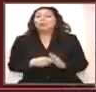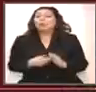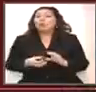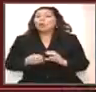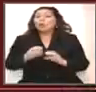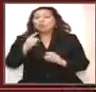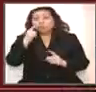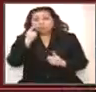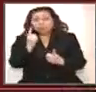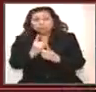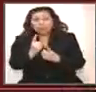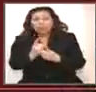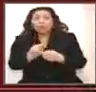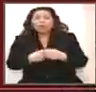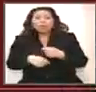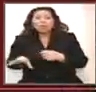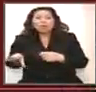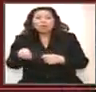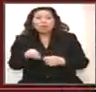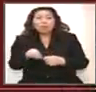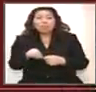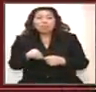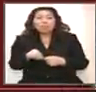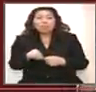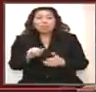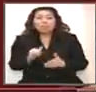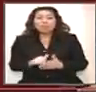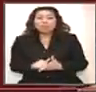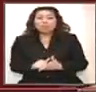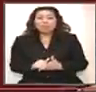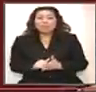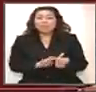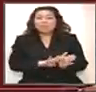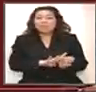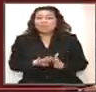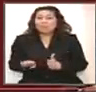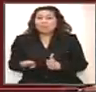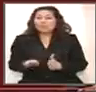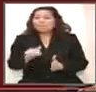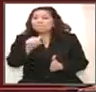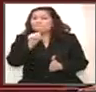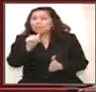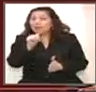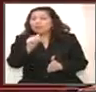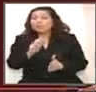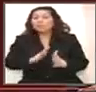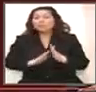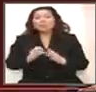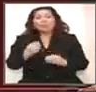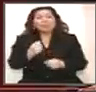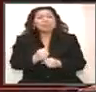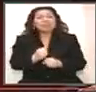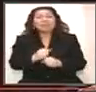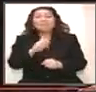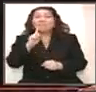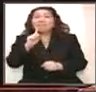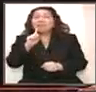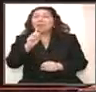comunidad conozca cómo las mafias captan a sus víctimas y rechacen falsas ofertas